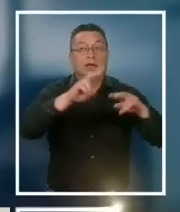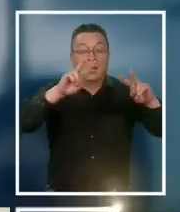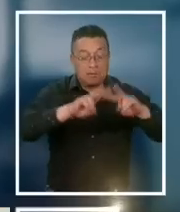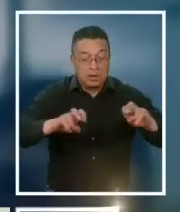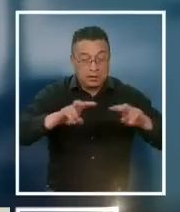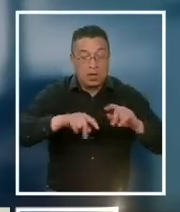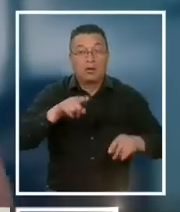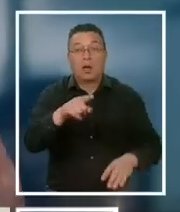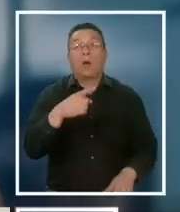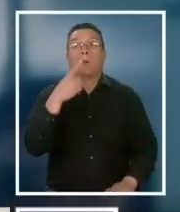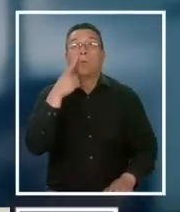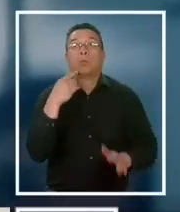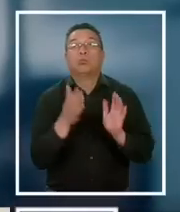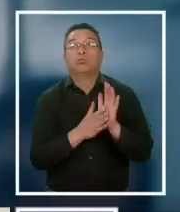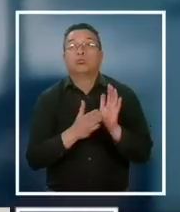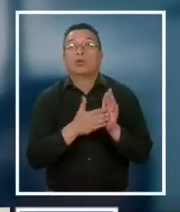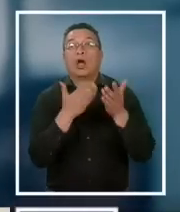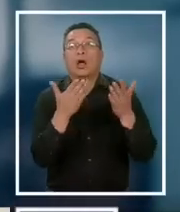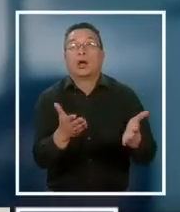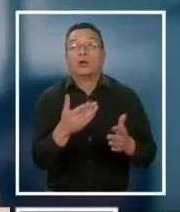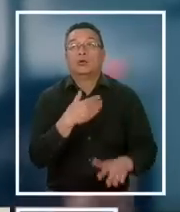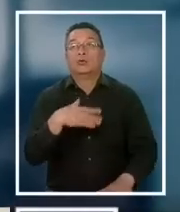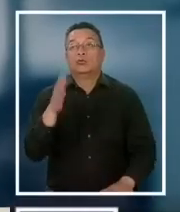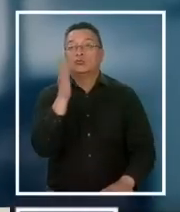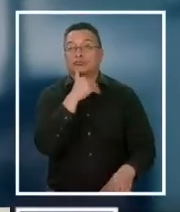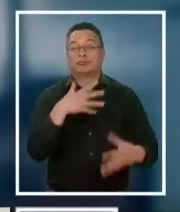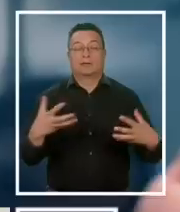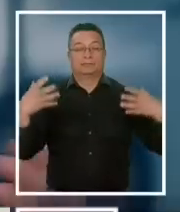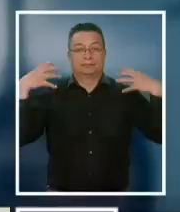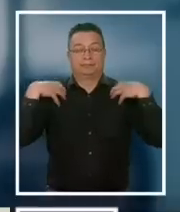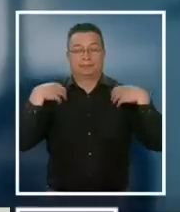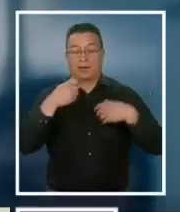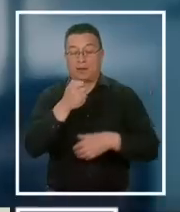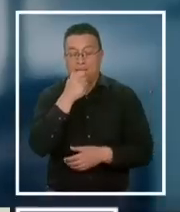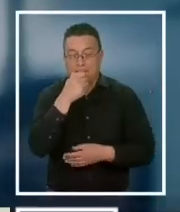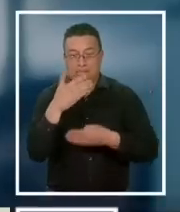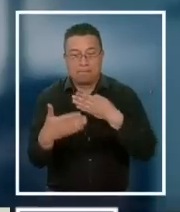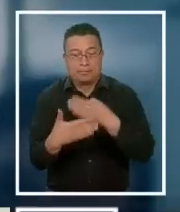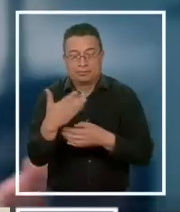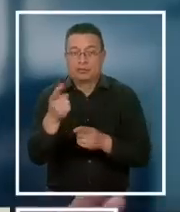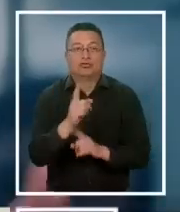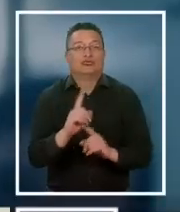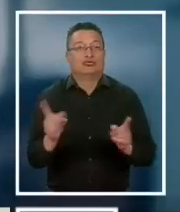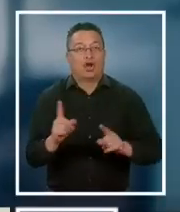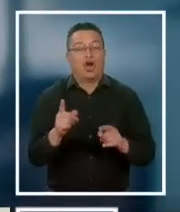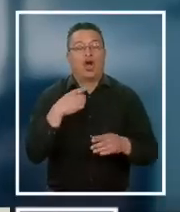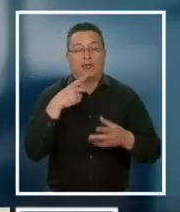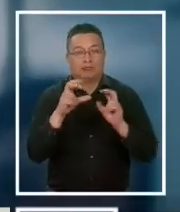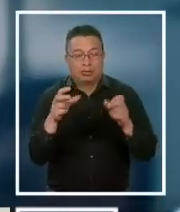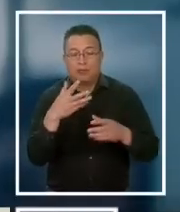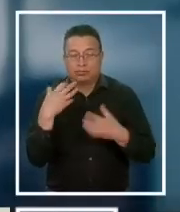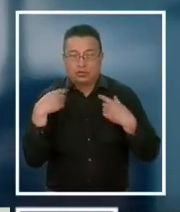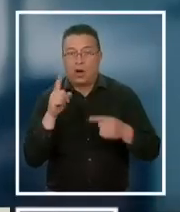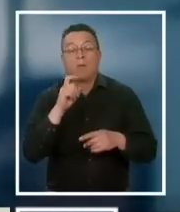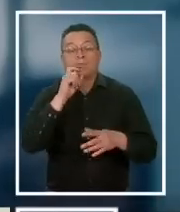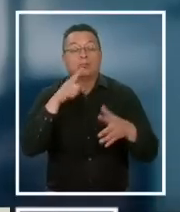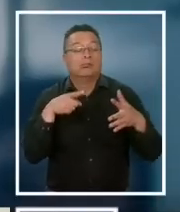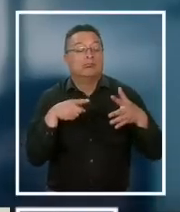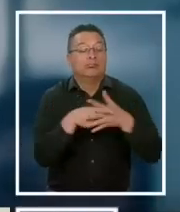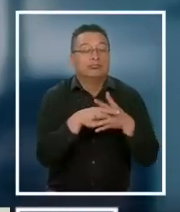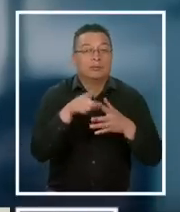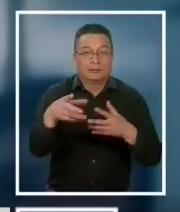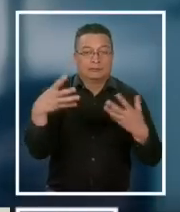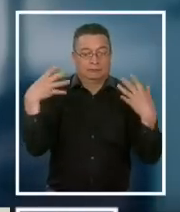quedaban ahí porque no era responsabilidad de la prensa era responsabilidad de quien lo filtraba obviamente y sin embargo eso